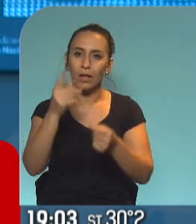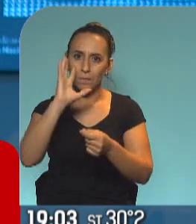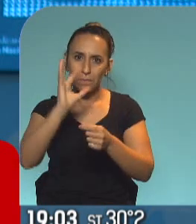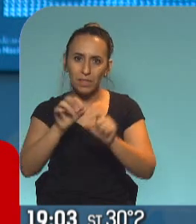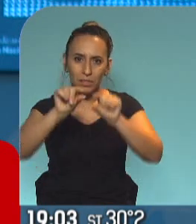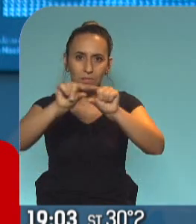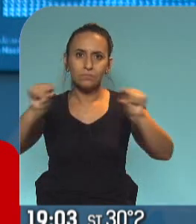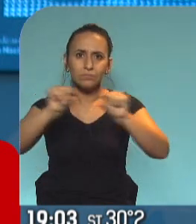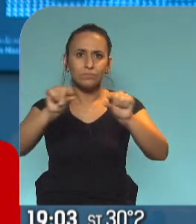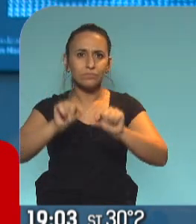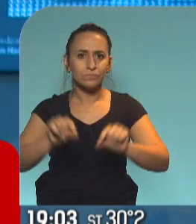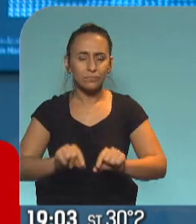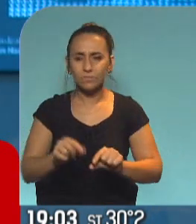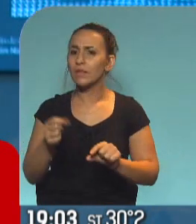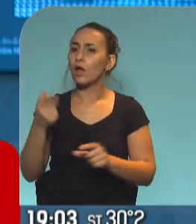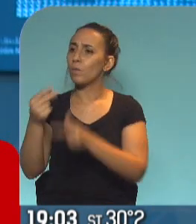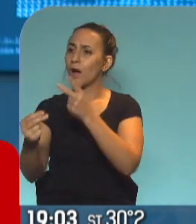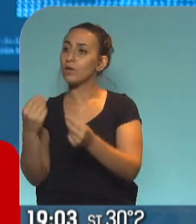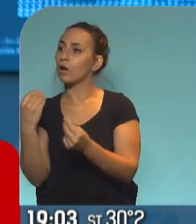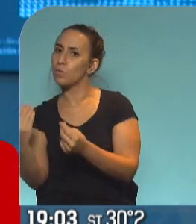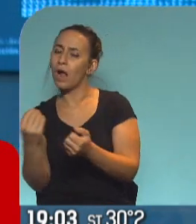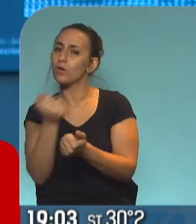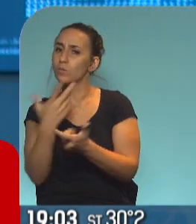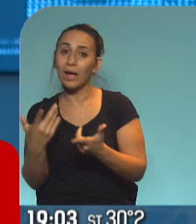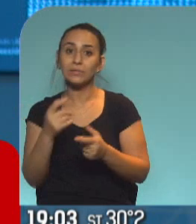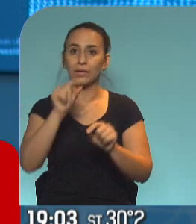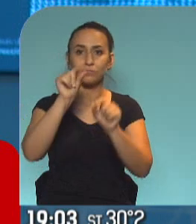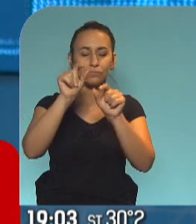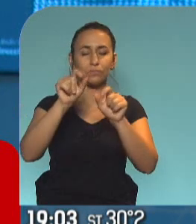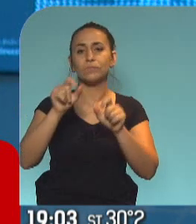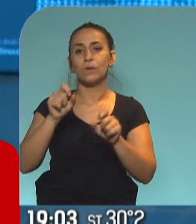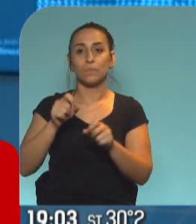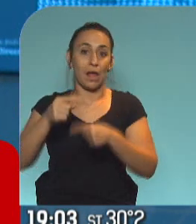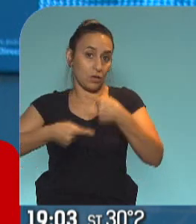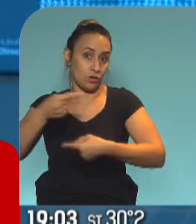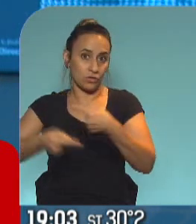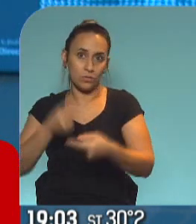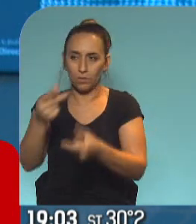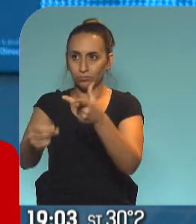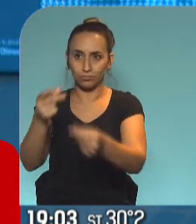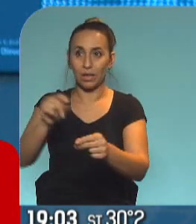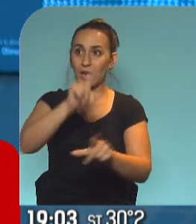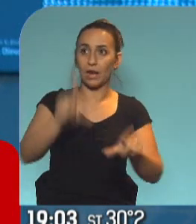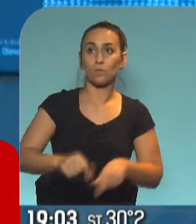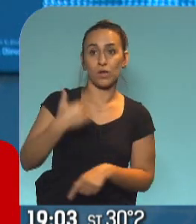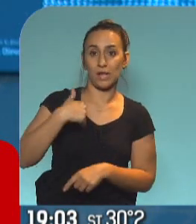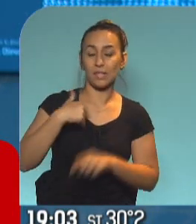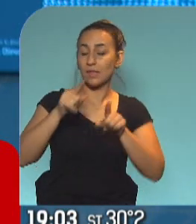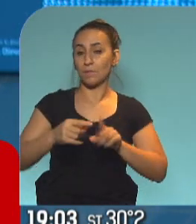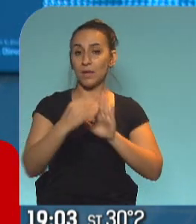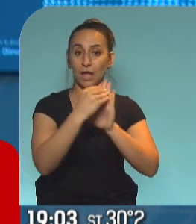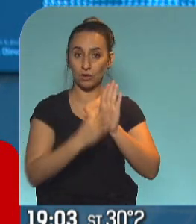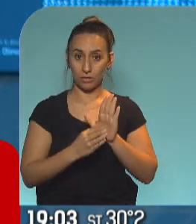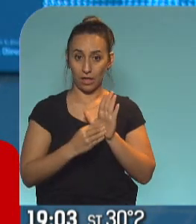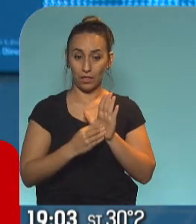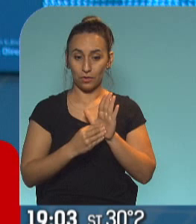todos aquellos que se irán vacunando contra el coronavirus en la República Argentina. El registro también